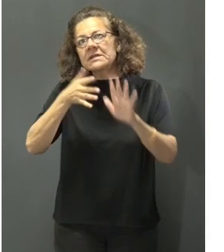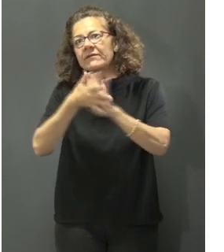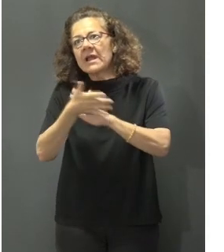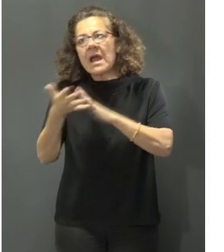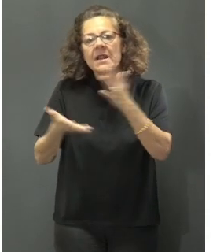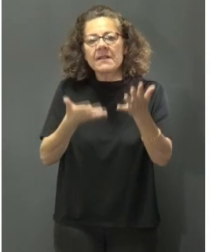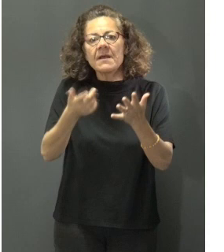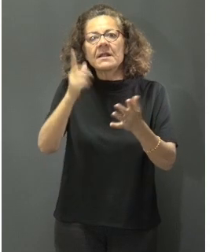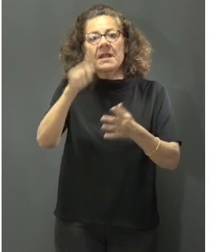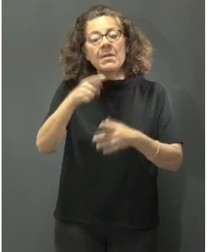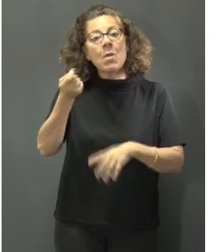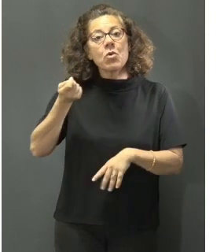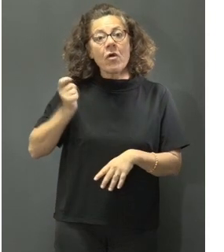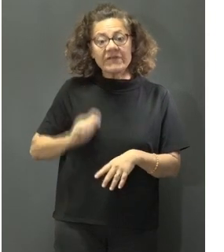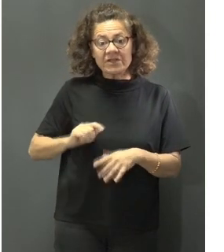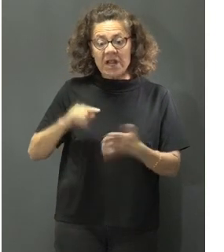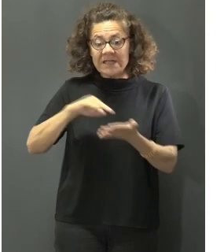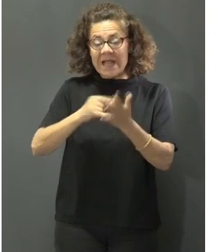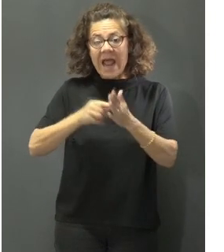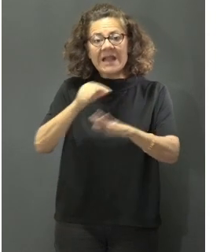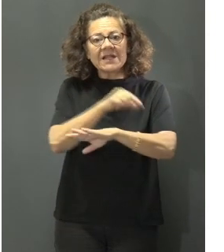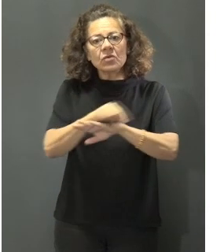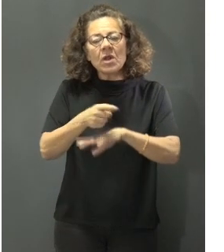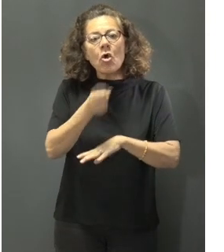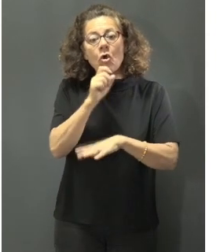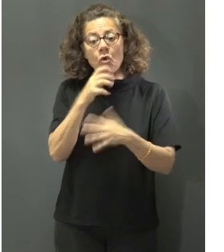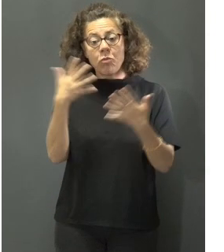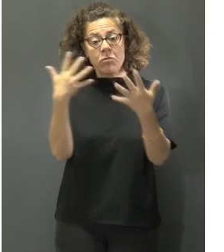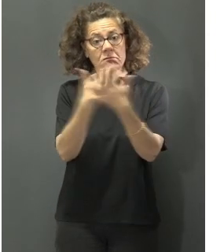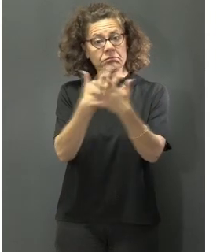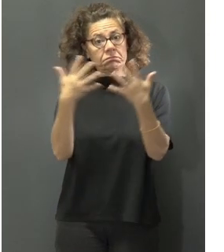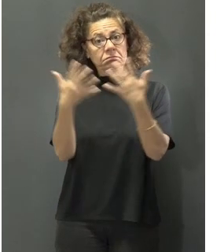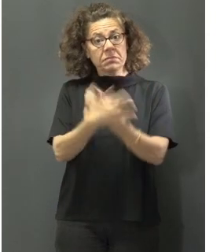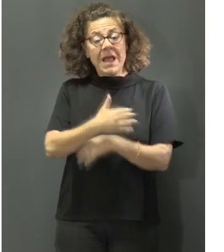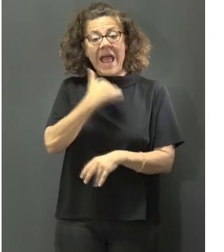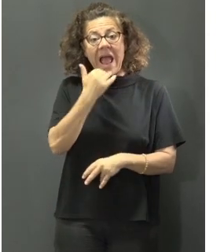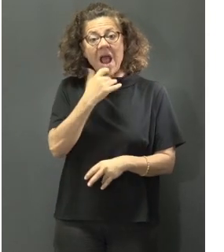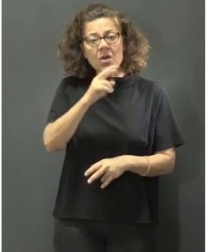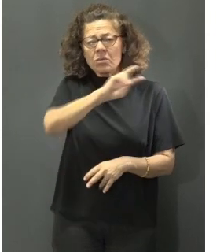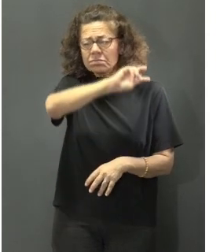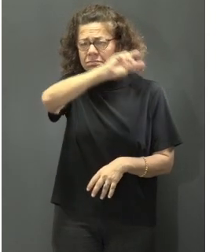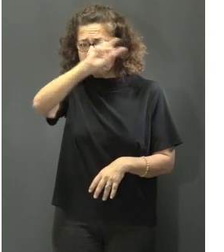más también a profesionales de la arquitectura. ¿Cómo se combina algo